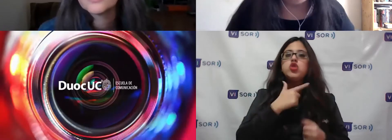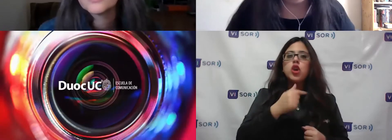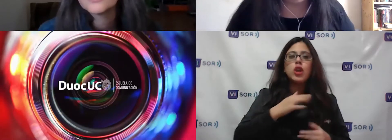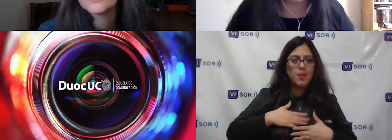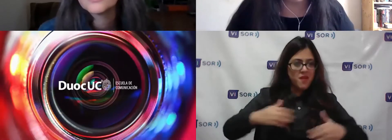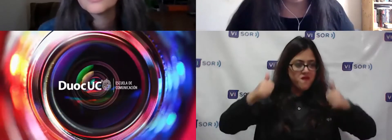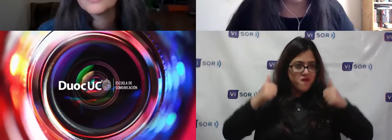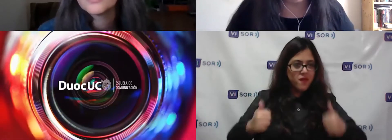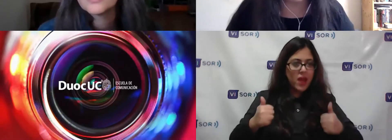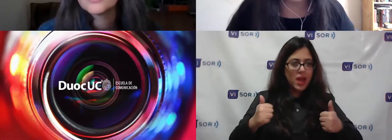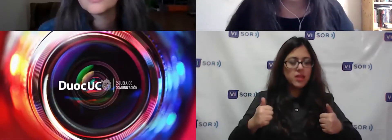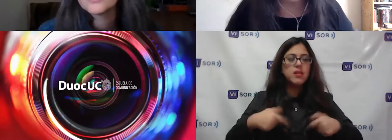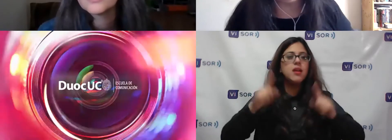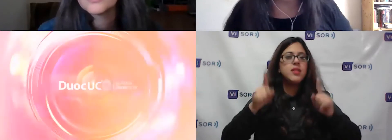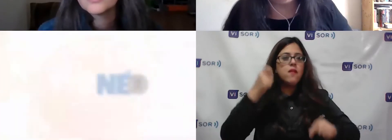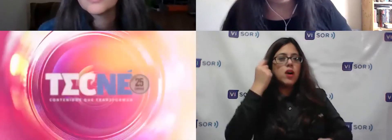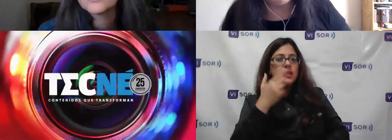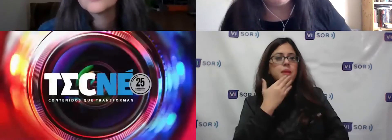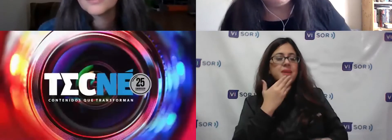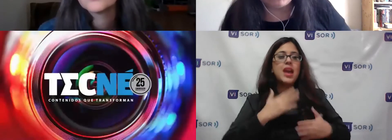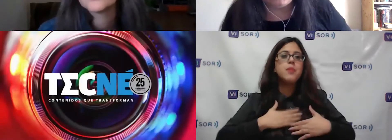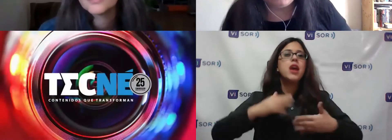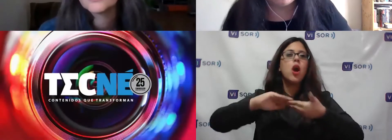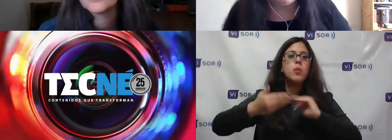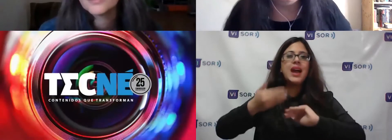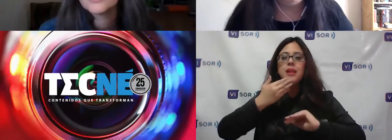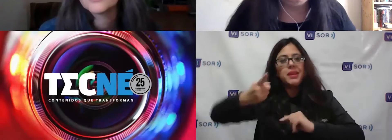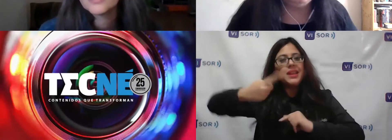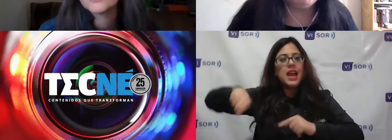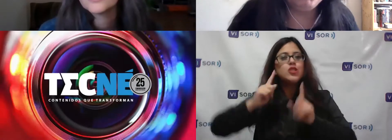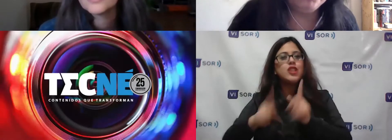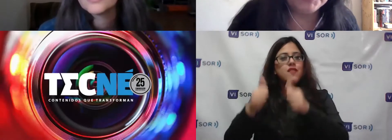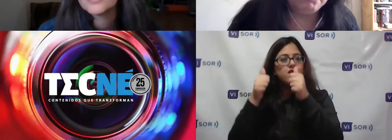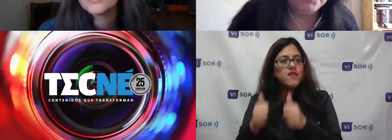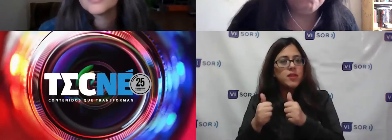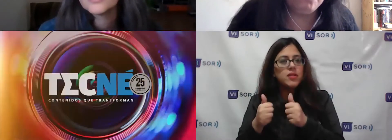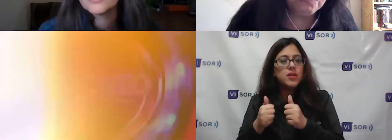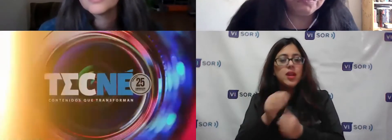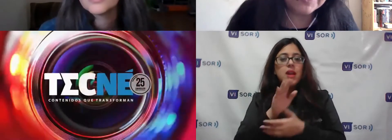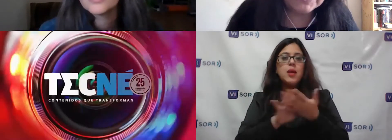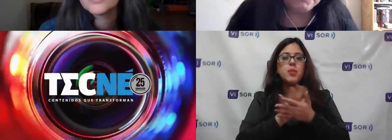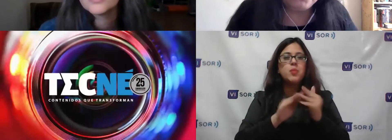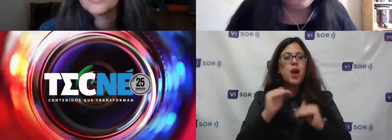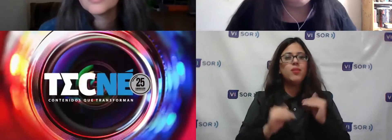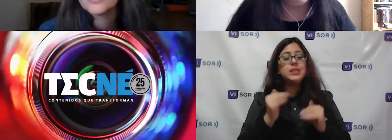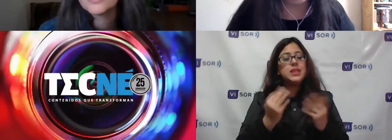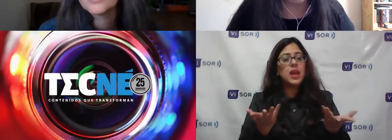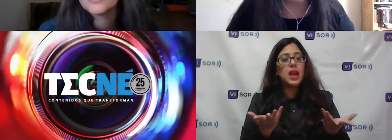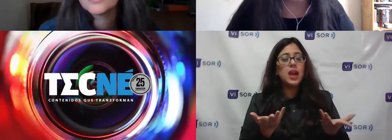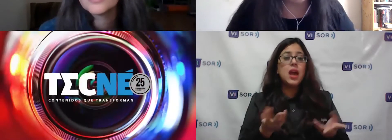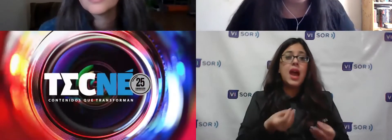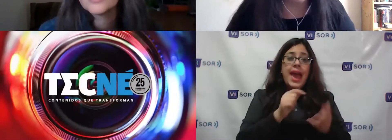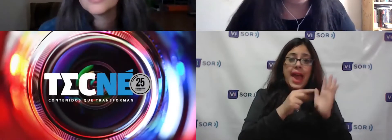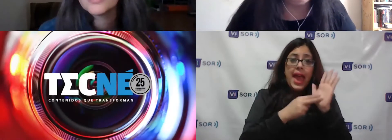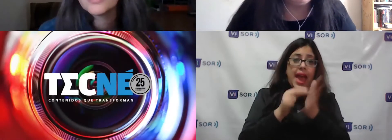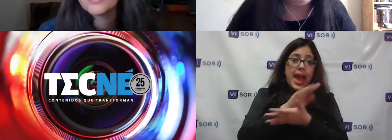tengo que entender que a mi comunidad le tiene que ir bien no yo me pongo este ejemplo medio bobo porque sé que son medios bobos como el